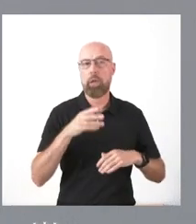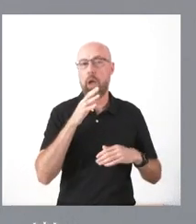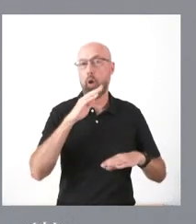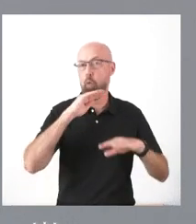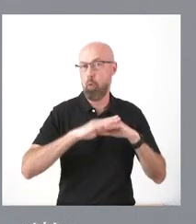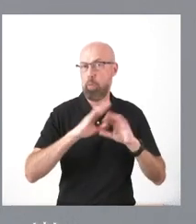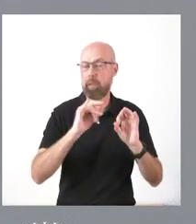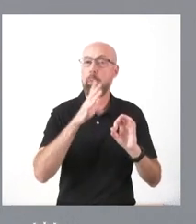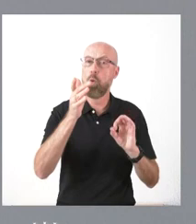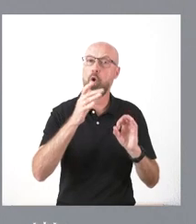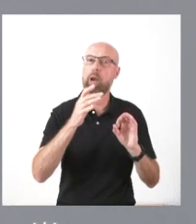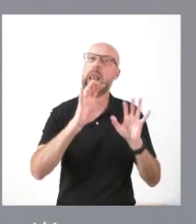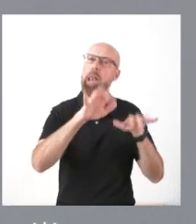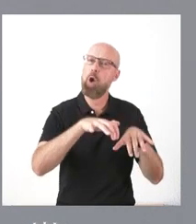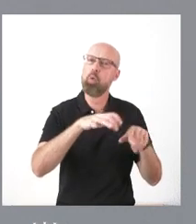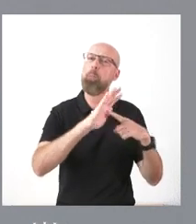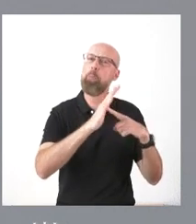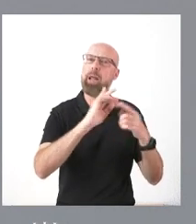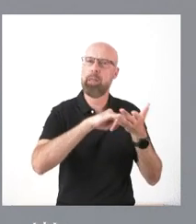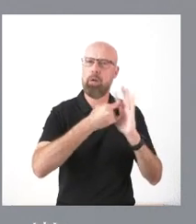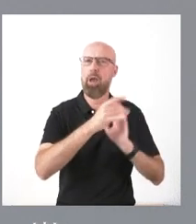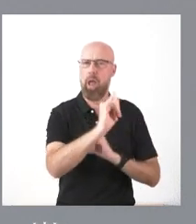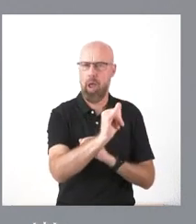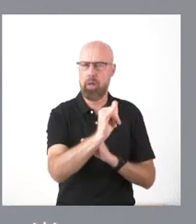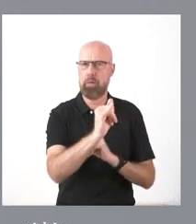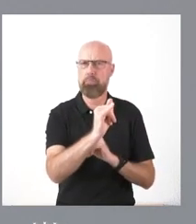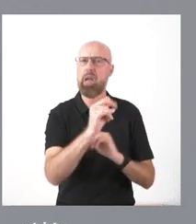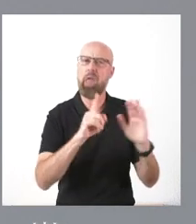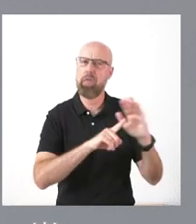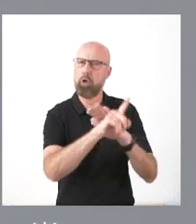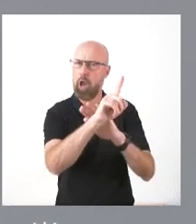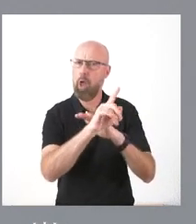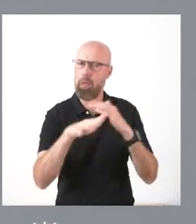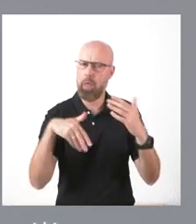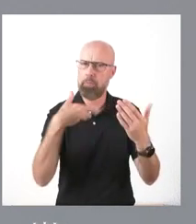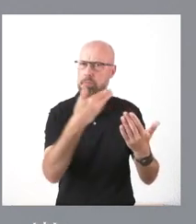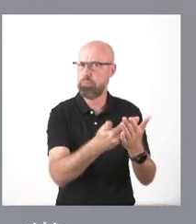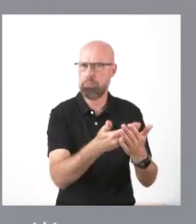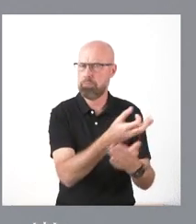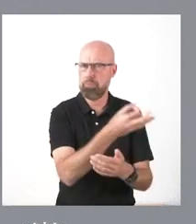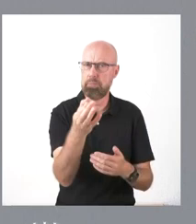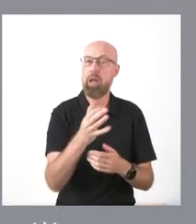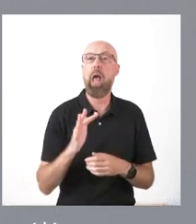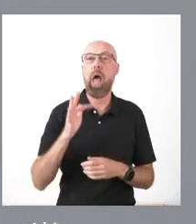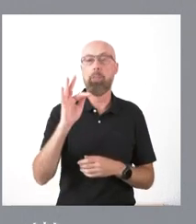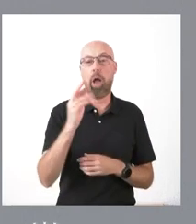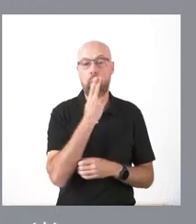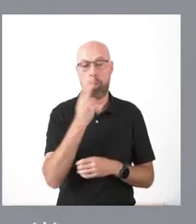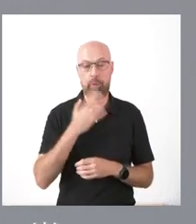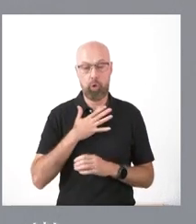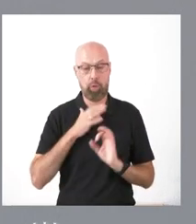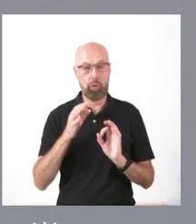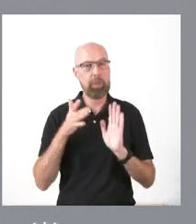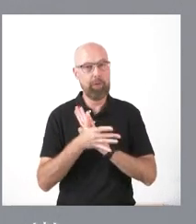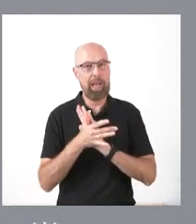León tiene un parque tecnológico Leona desarrollado ese parque tecnológico y además el compromiso lleva aparejado no solo hacer el parque